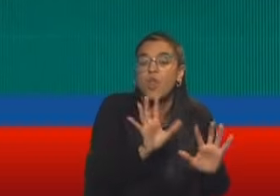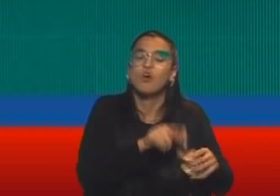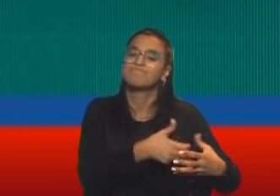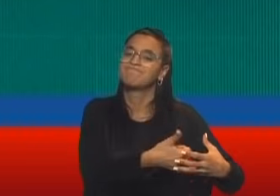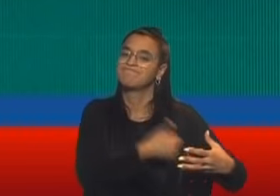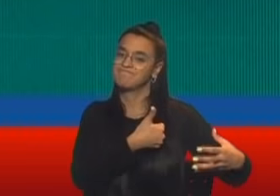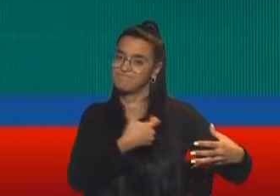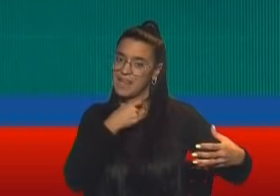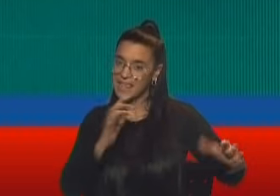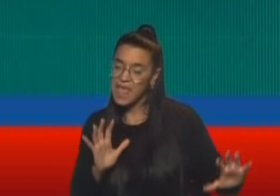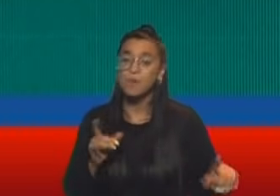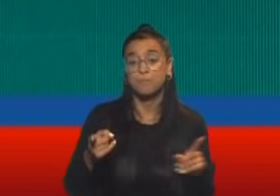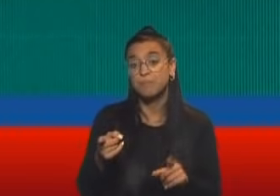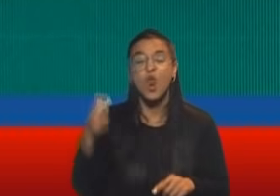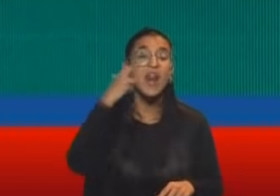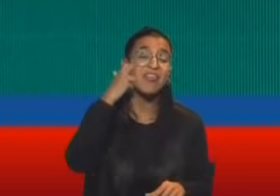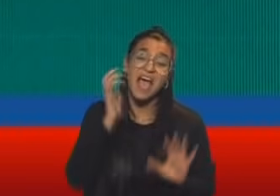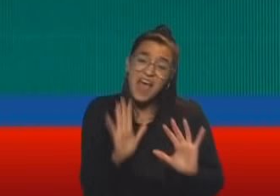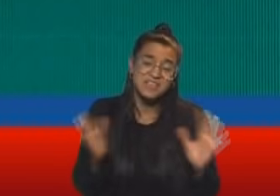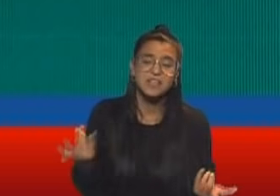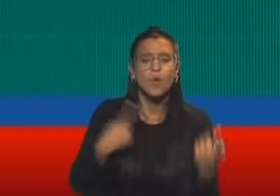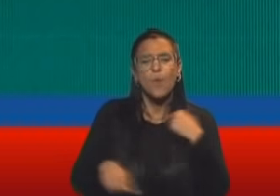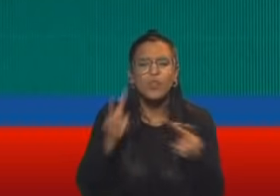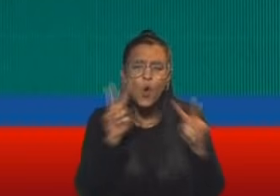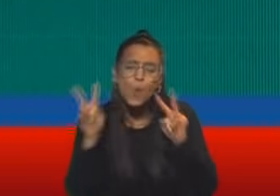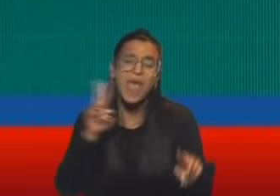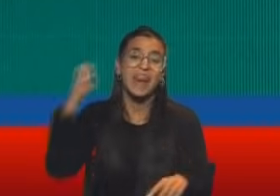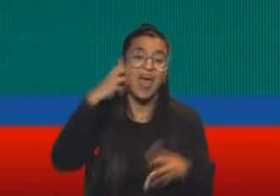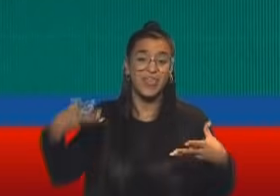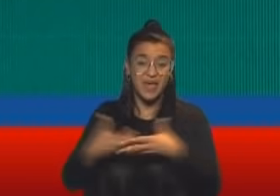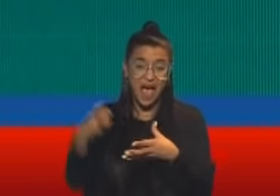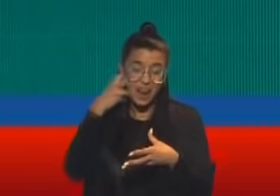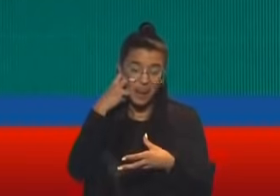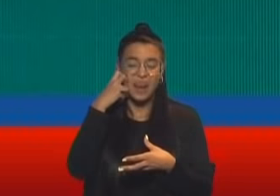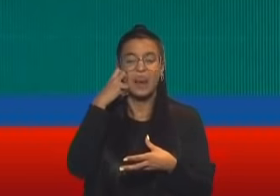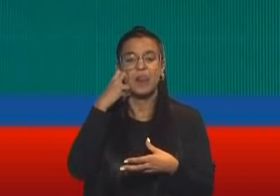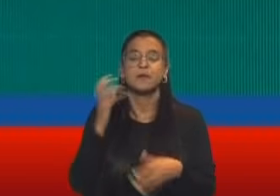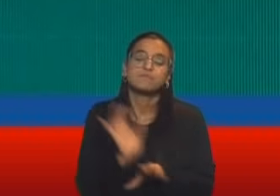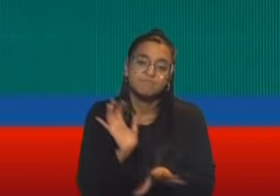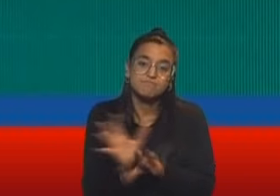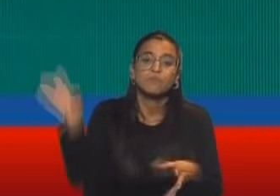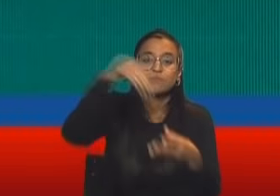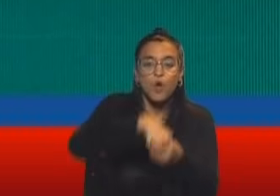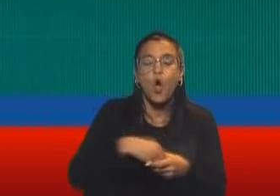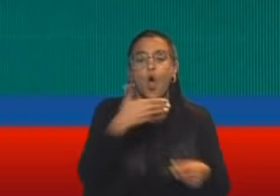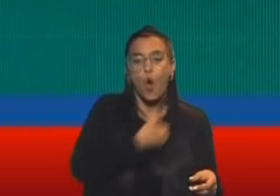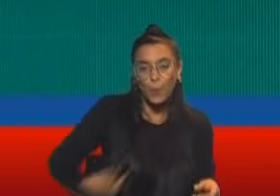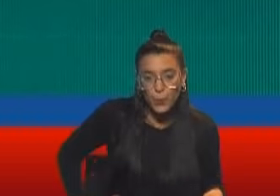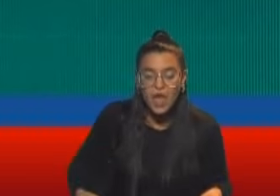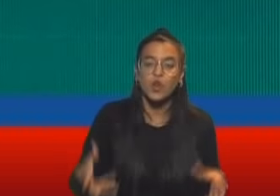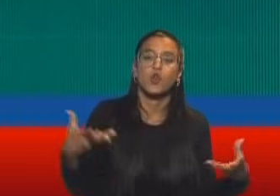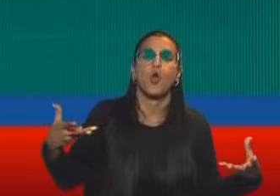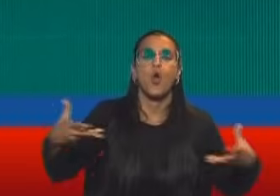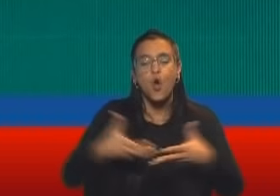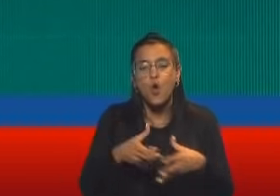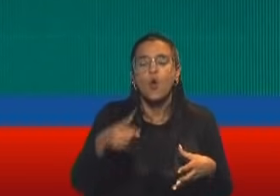el oficialismo. Pero es lo que hace el radicalismo, ¿no? Cuando uno escucha a los radicales que formaron parte del gobierno de Juntos